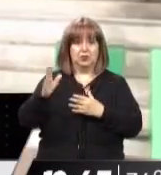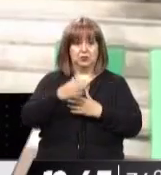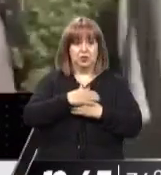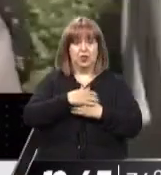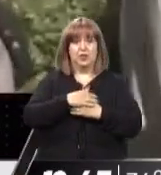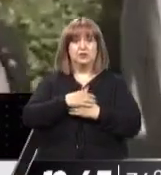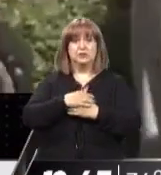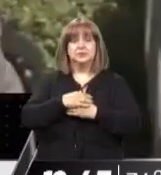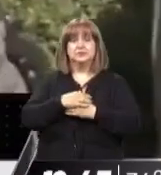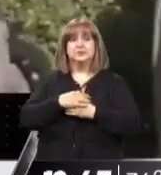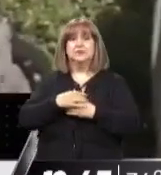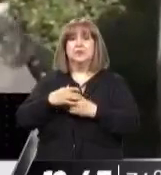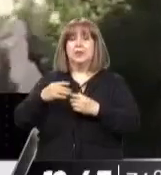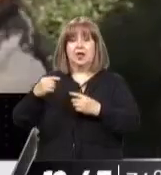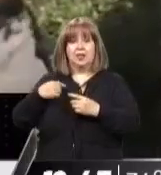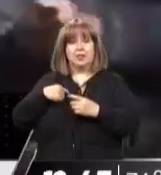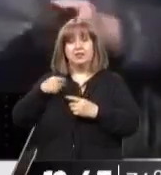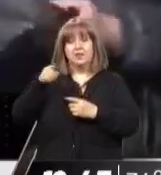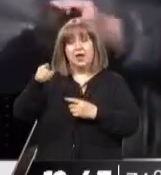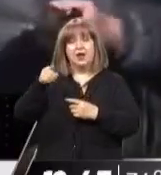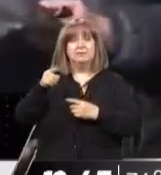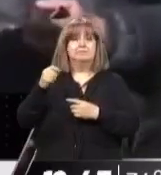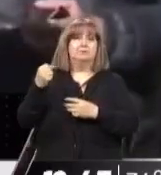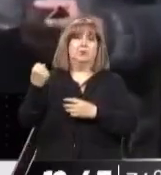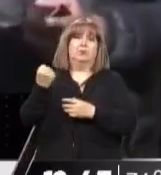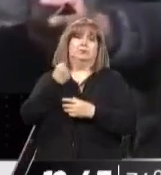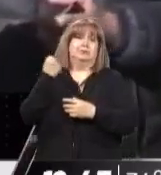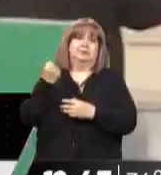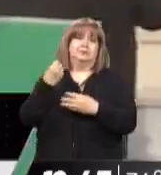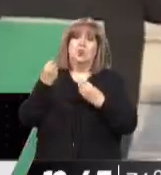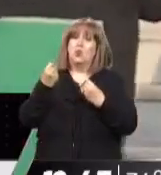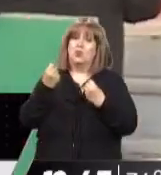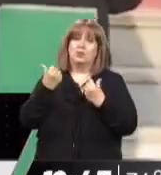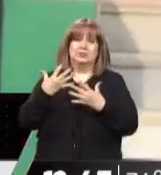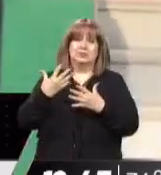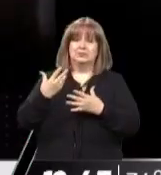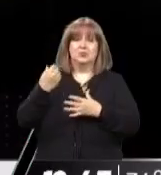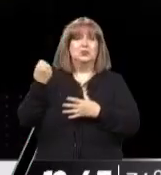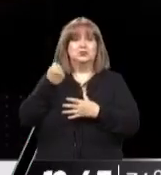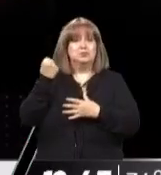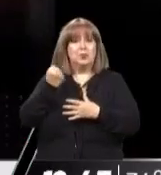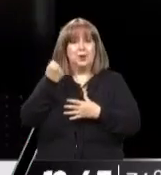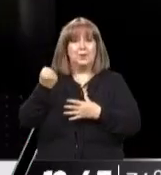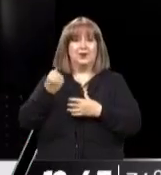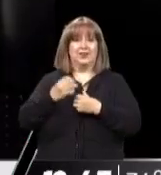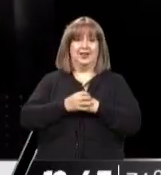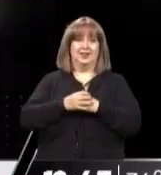un chabón enorme, ¿eh? Enorme. O sea, de pie.